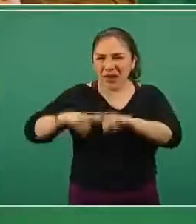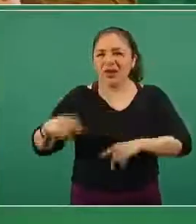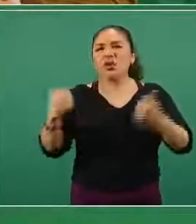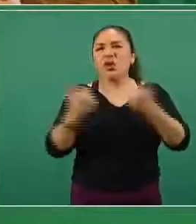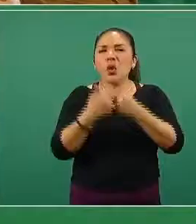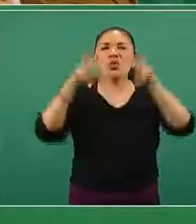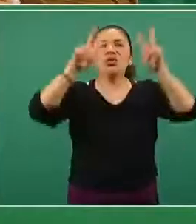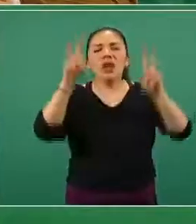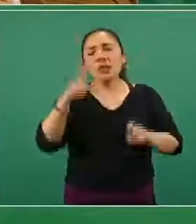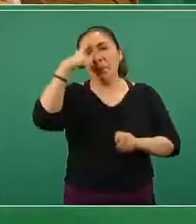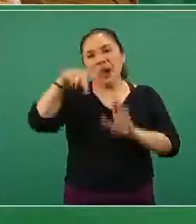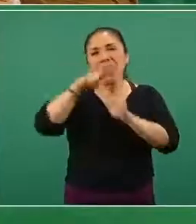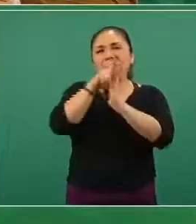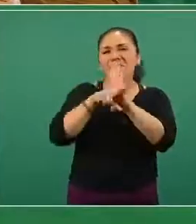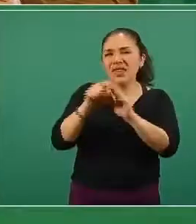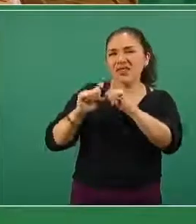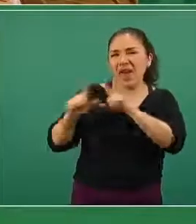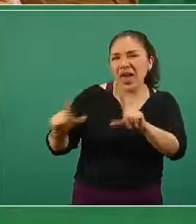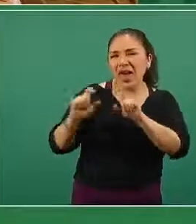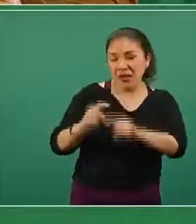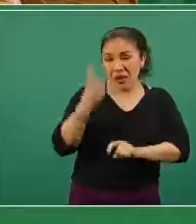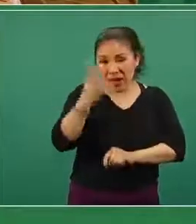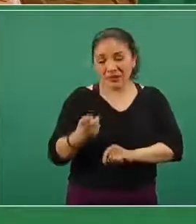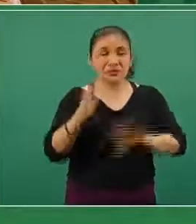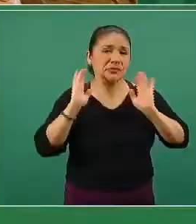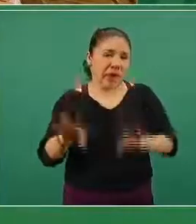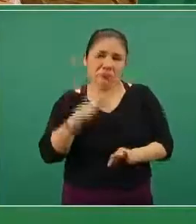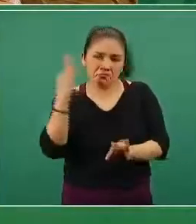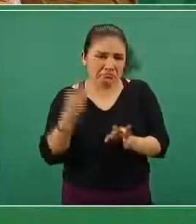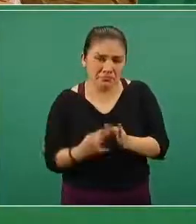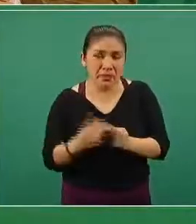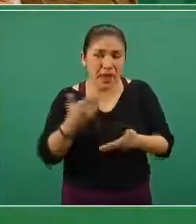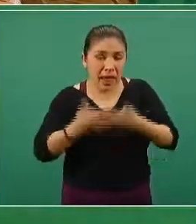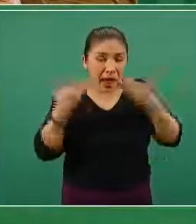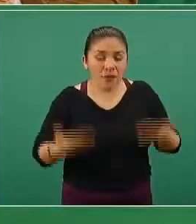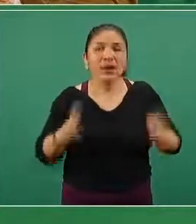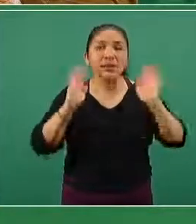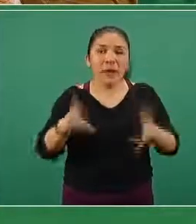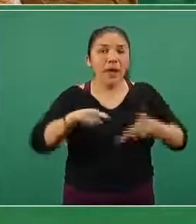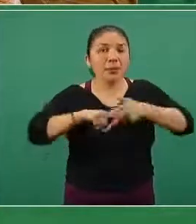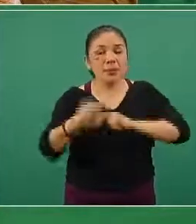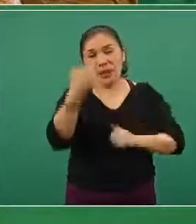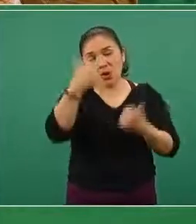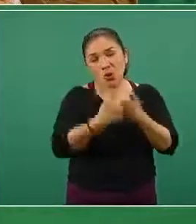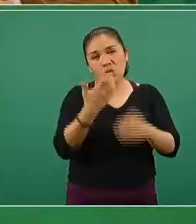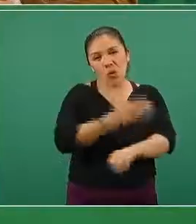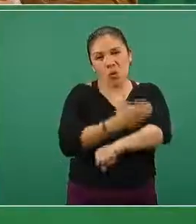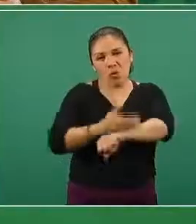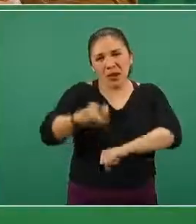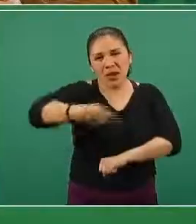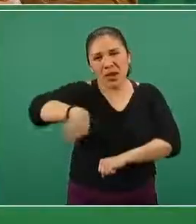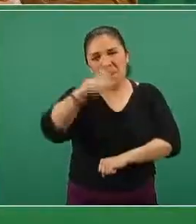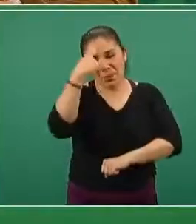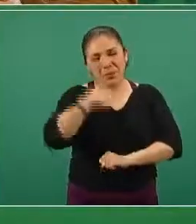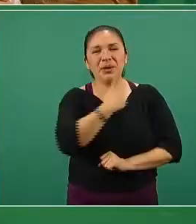de temas de videos, estamos terminando. Vamos a pasar a nuestros compañeros de prensa, quien nos da mucho gusto tenerlos